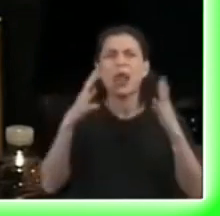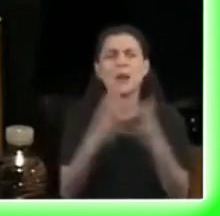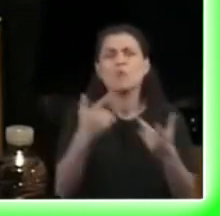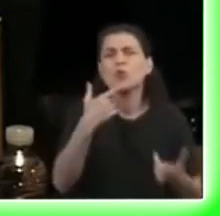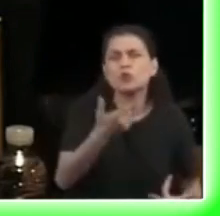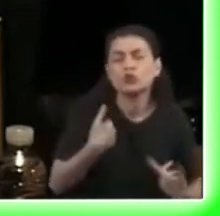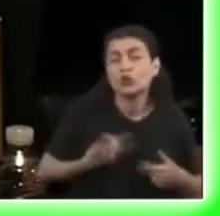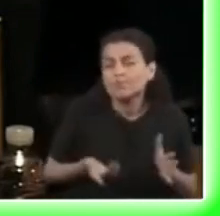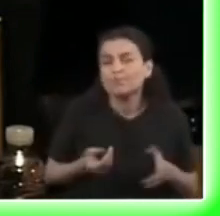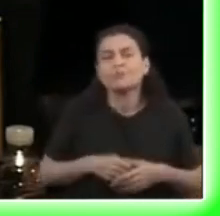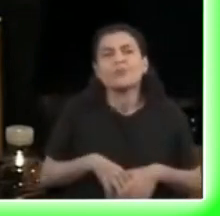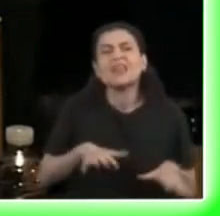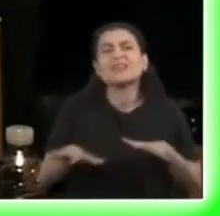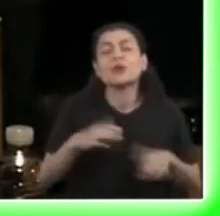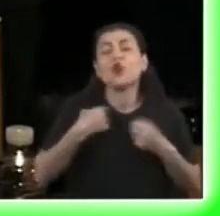que días atrás